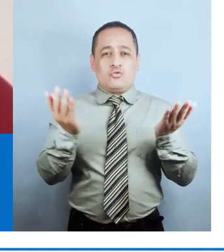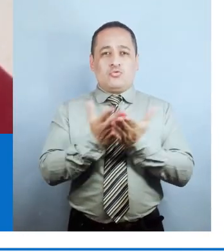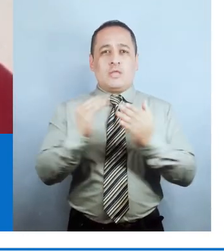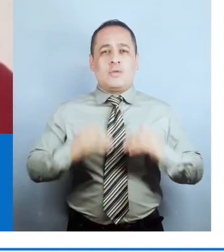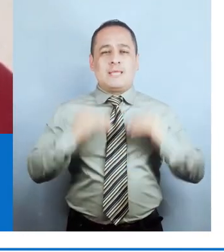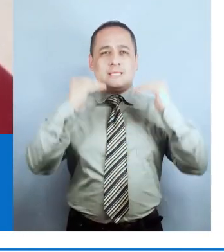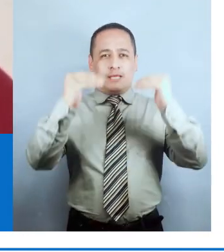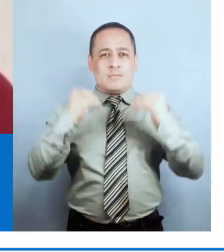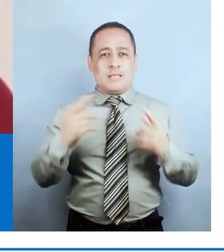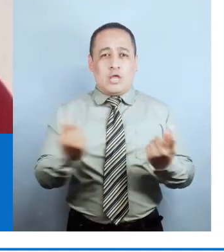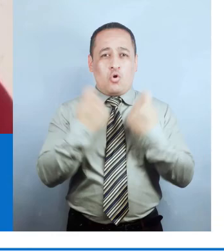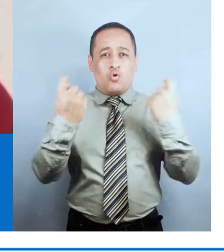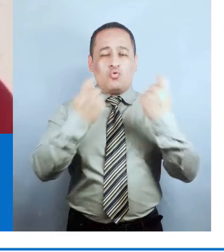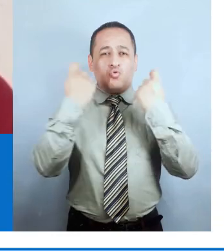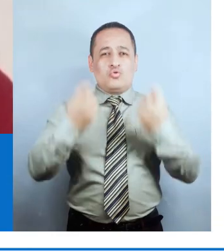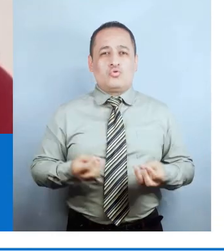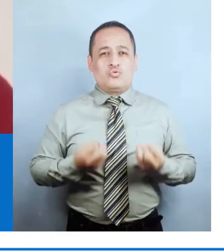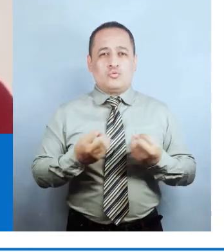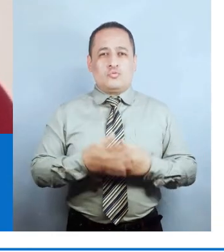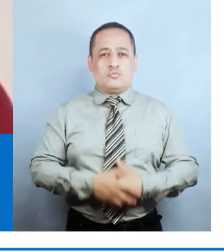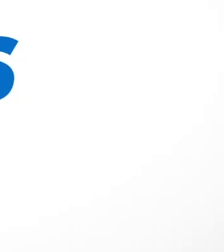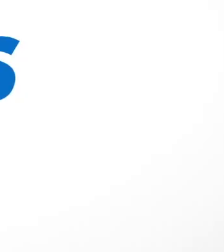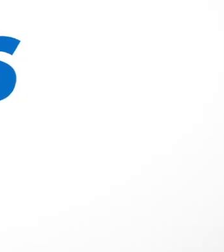de nuestros estudiantes en este tipo de